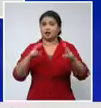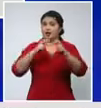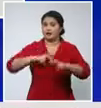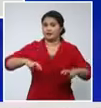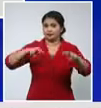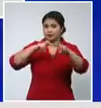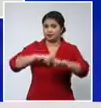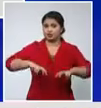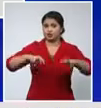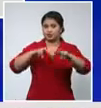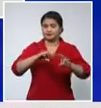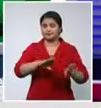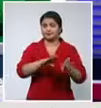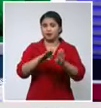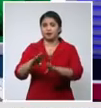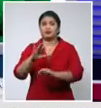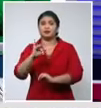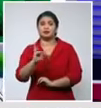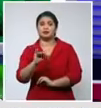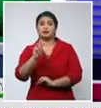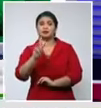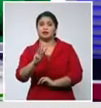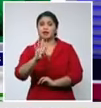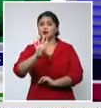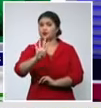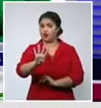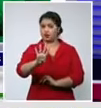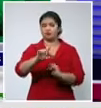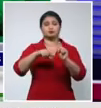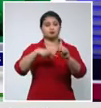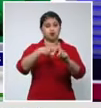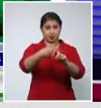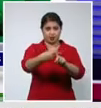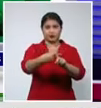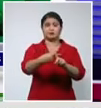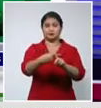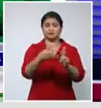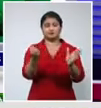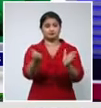los 734 pacientes diagnosticados ayer,